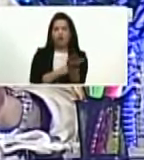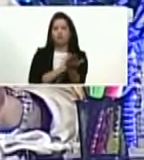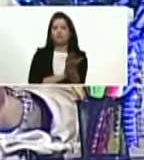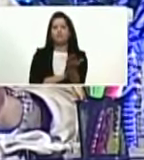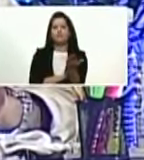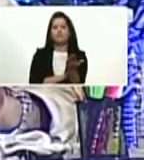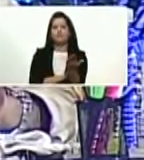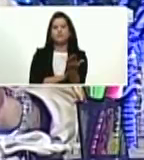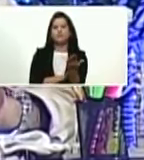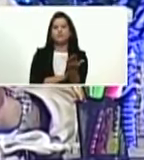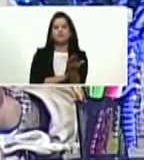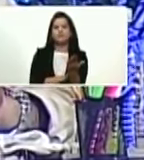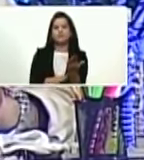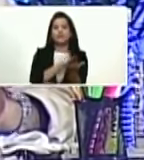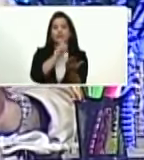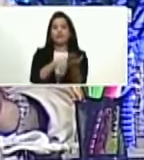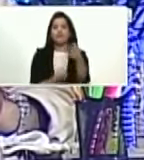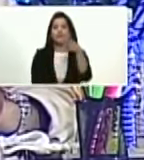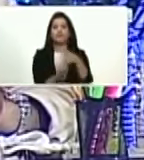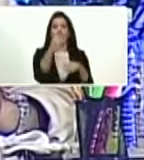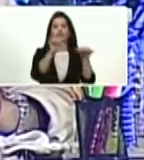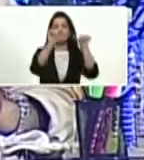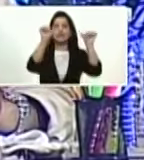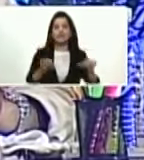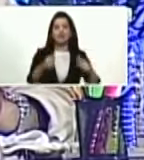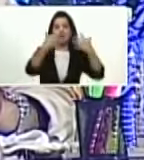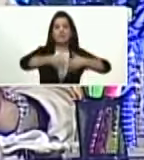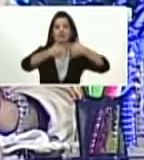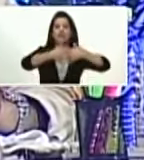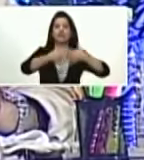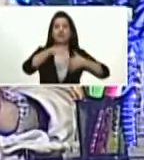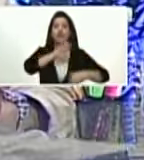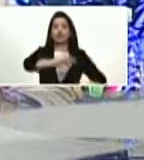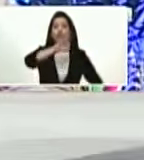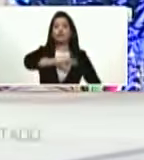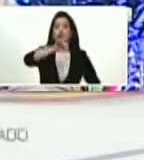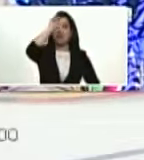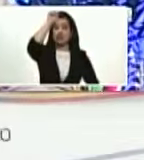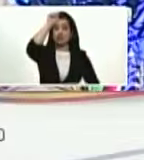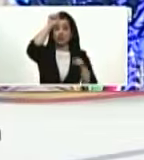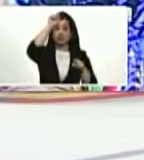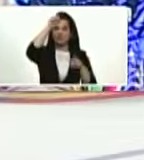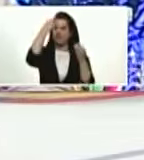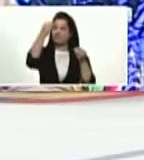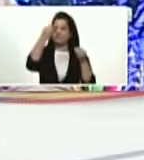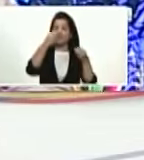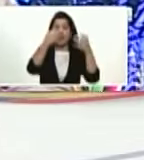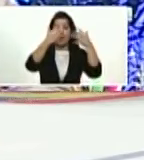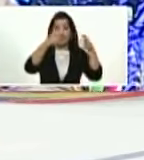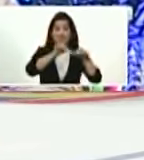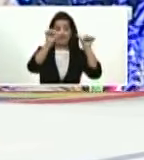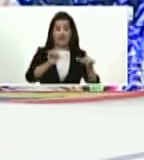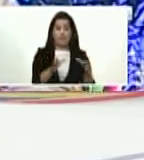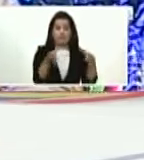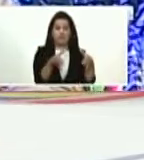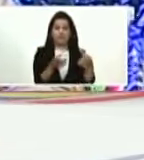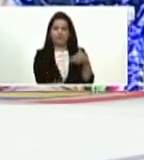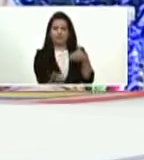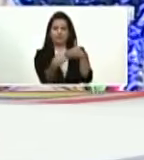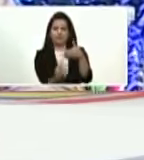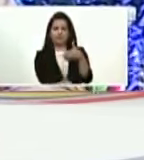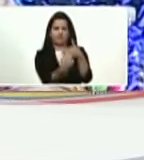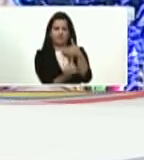un sistema empresarial socialista que articule todo el esfuerzo productivo de las distintas